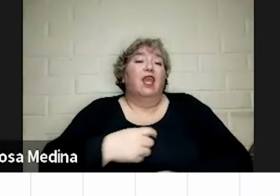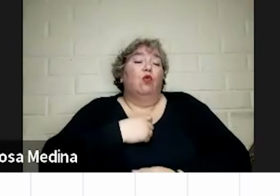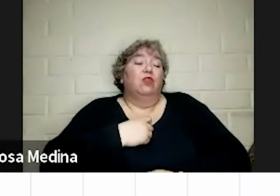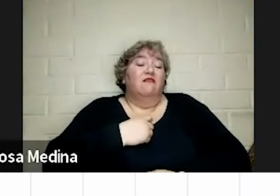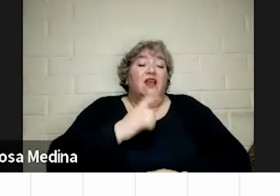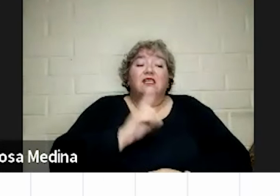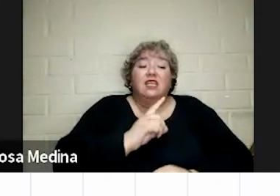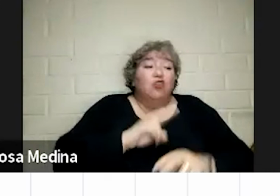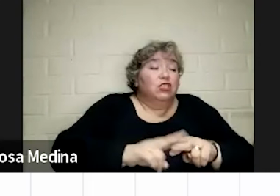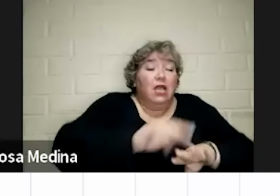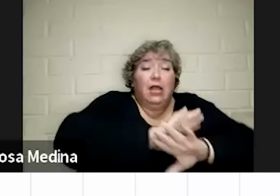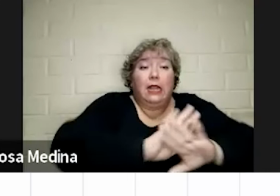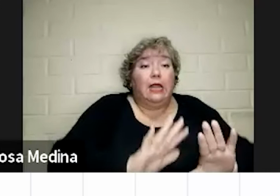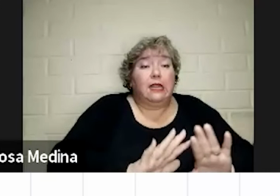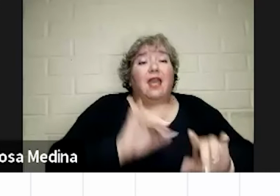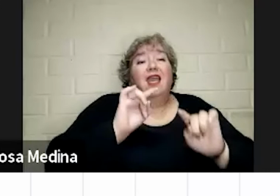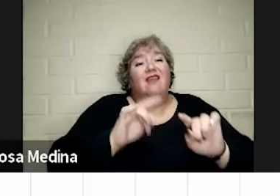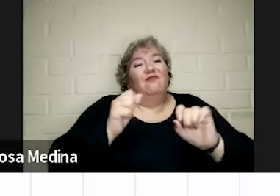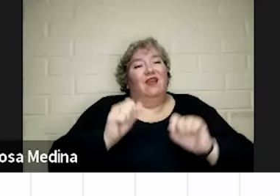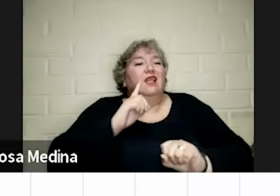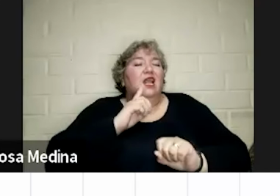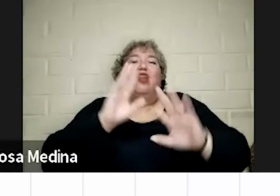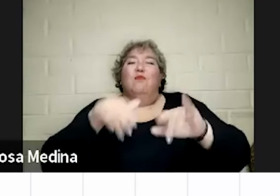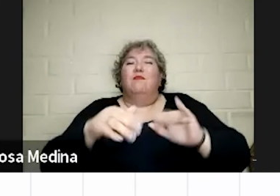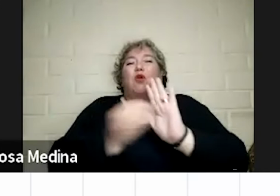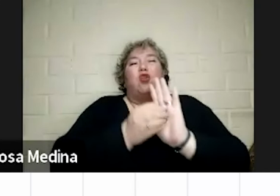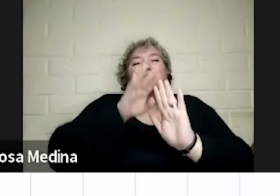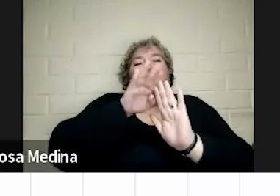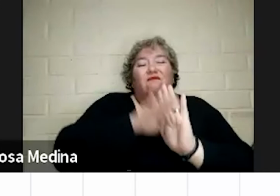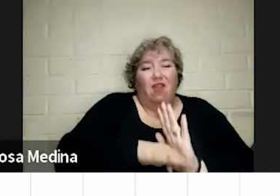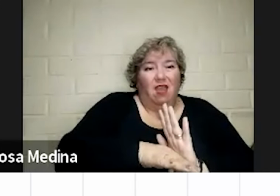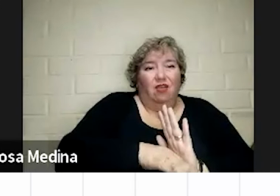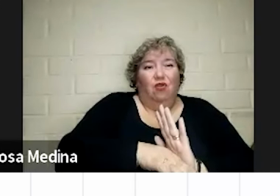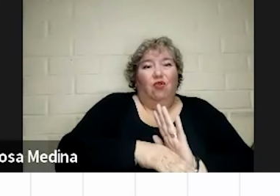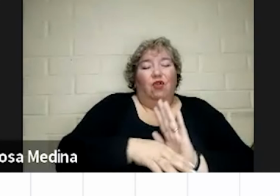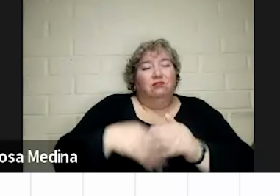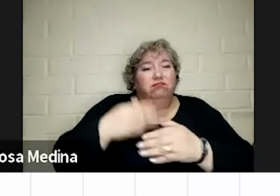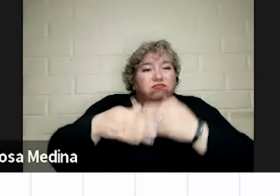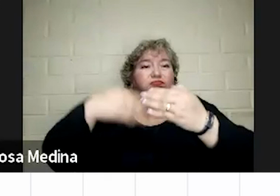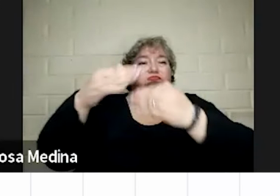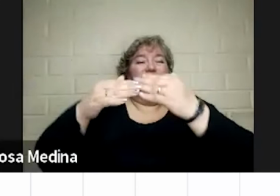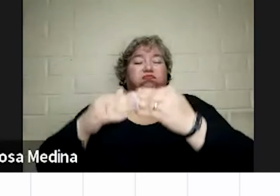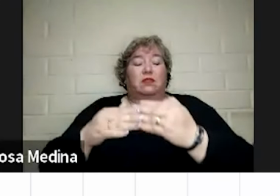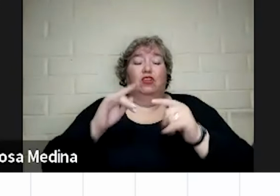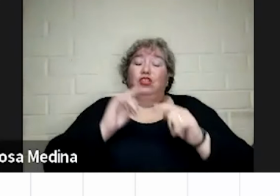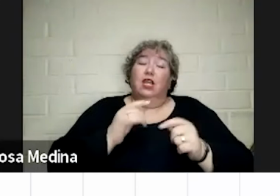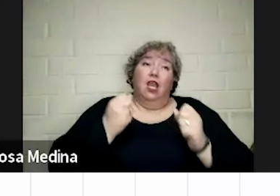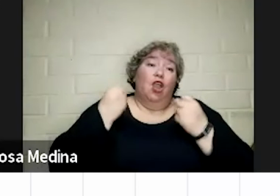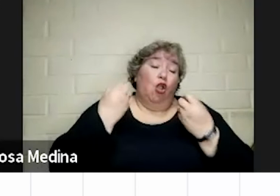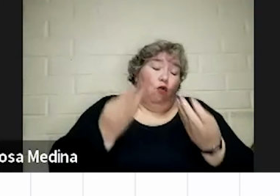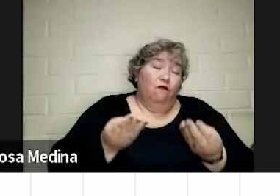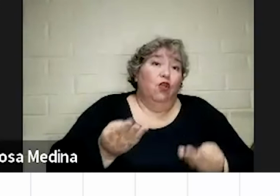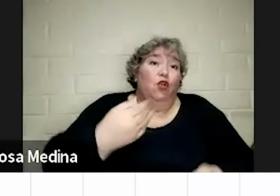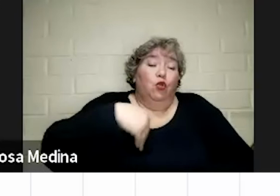hace nada, tenga un desempeño bajo en su trayectoria académica. Entonces, obviamente, ¿qué hace uno como